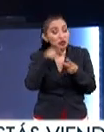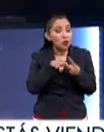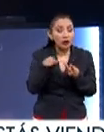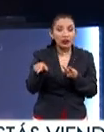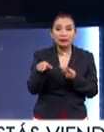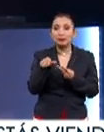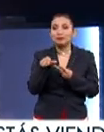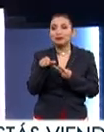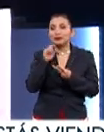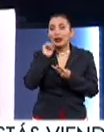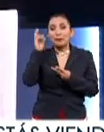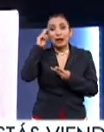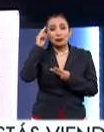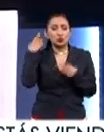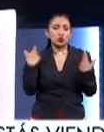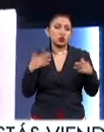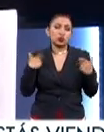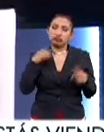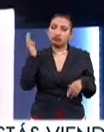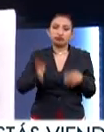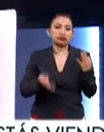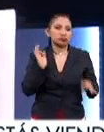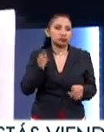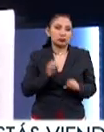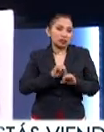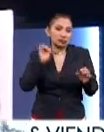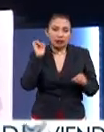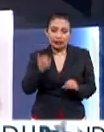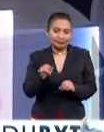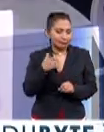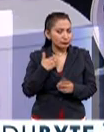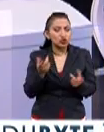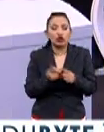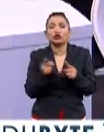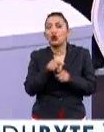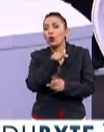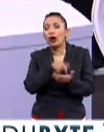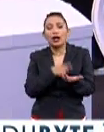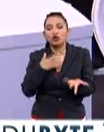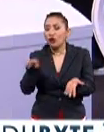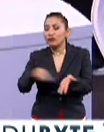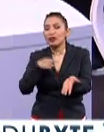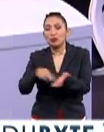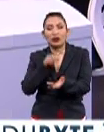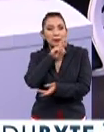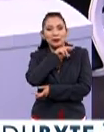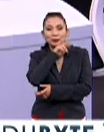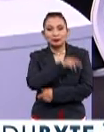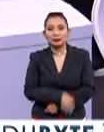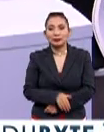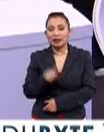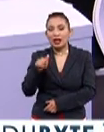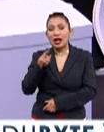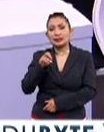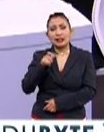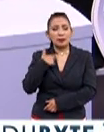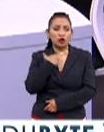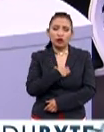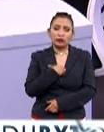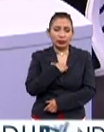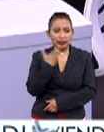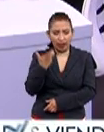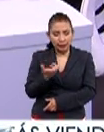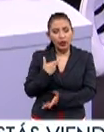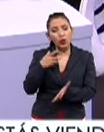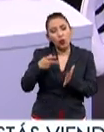entonces Bellas Artes, pues imagínate. Por supuesto que dije, sí, ¿dónde firmo? Y Arcelia también está muy contenta